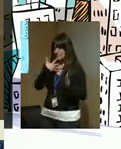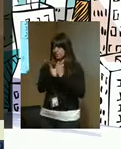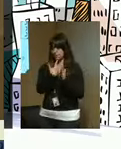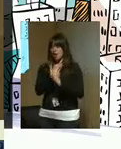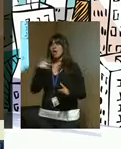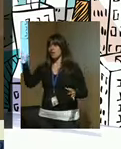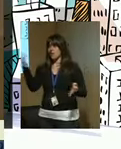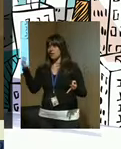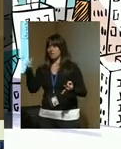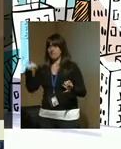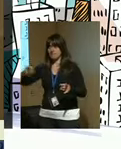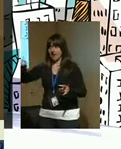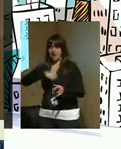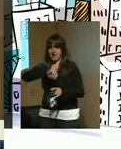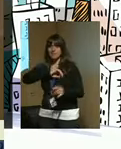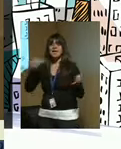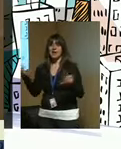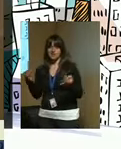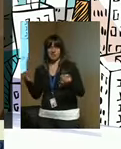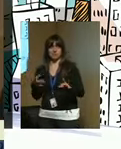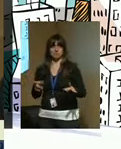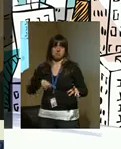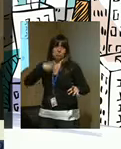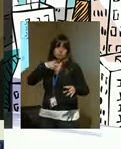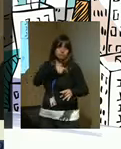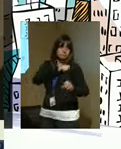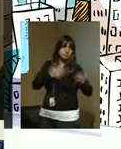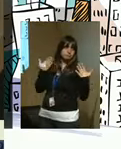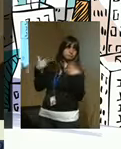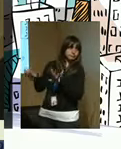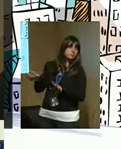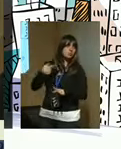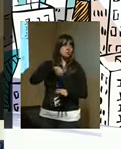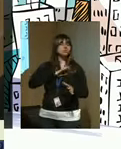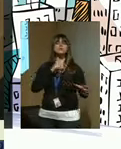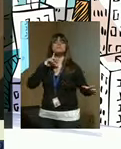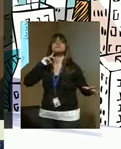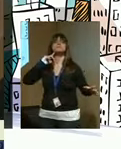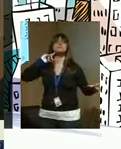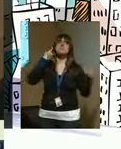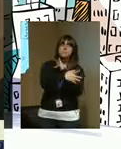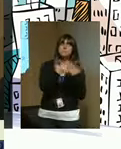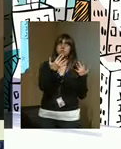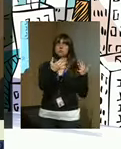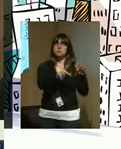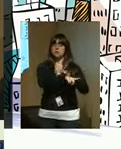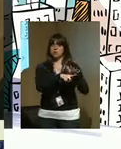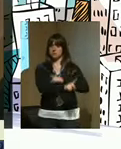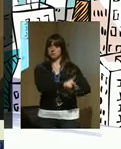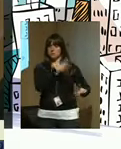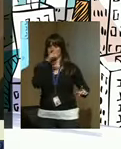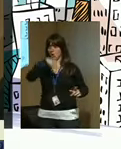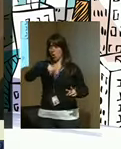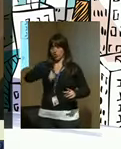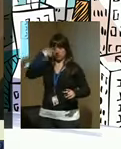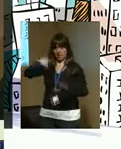España, que bueno, lo dejo que lo diriman acá en España, pero nosotros actuamos con ese tema porque hoy con la tecnología se sabe todo lo que pasa en todos